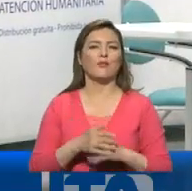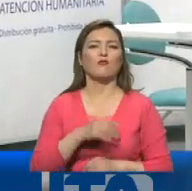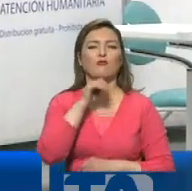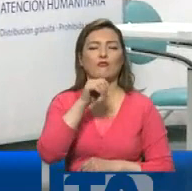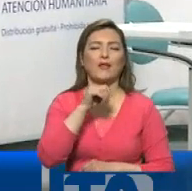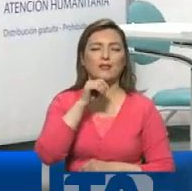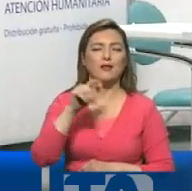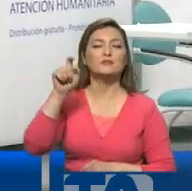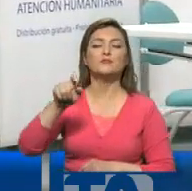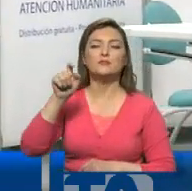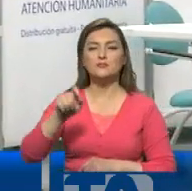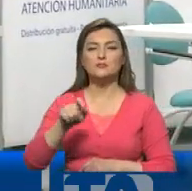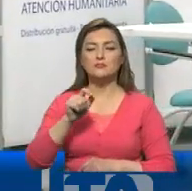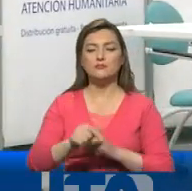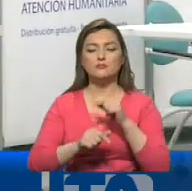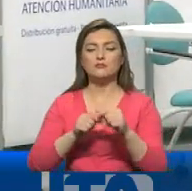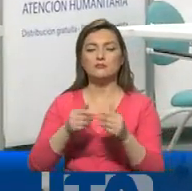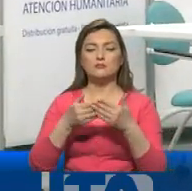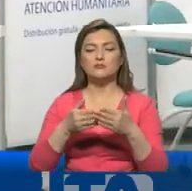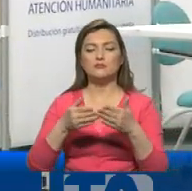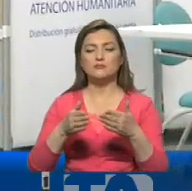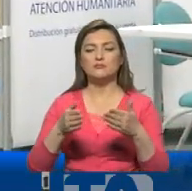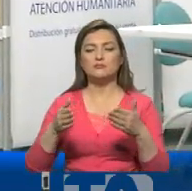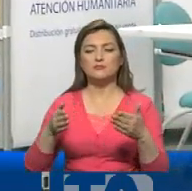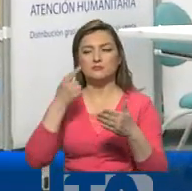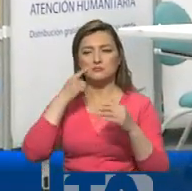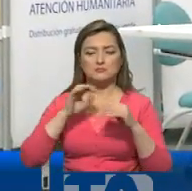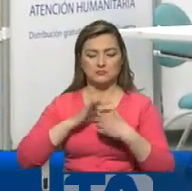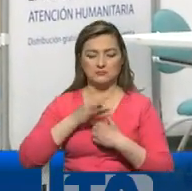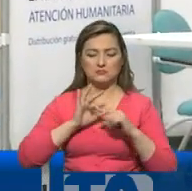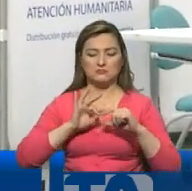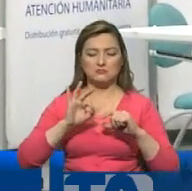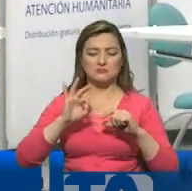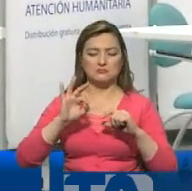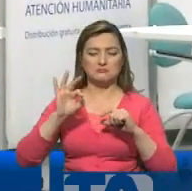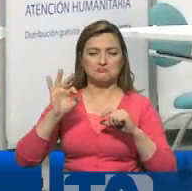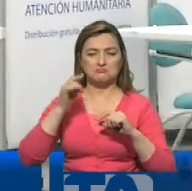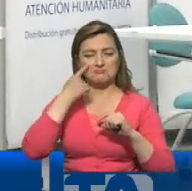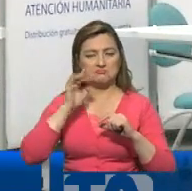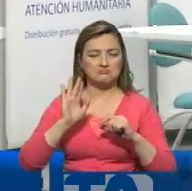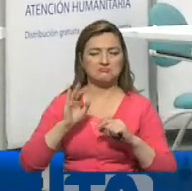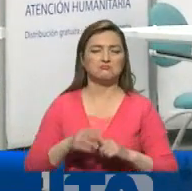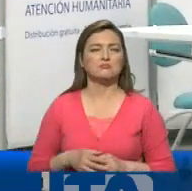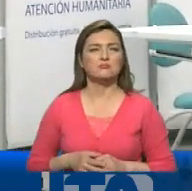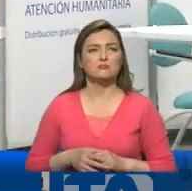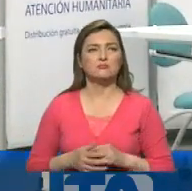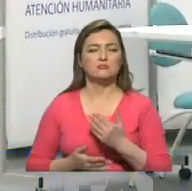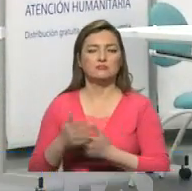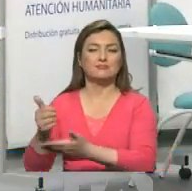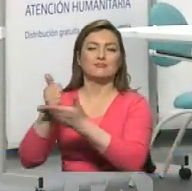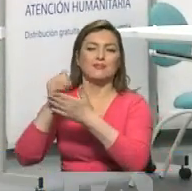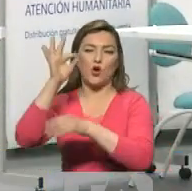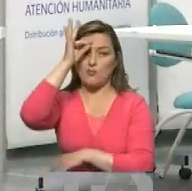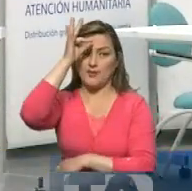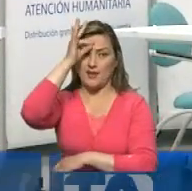Estamos haciendo una apertura progresiva, viendo cómo está la curva de la pandemia. Vemos que en este momento es más factible y ayudamos